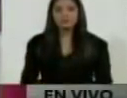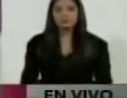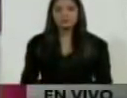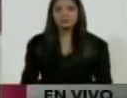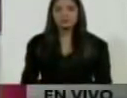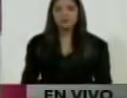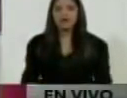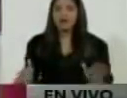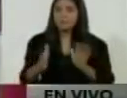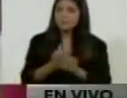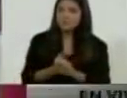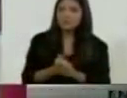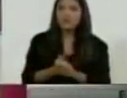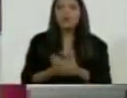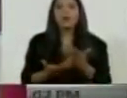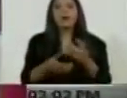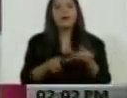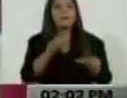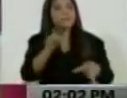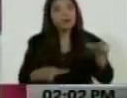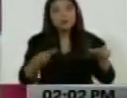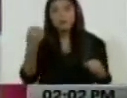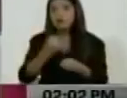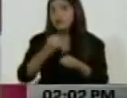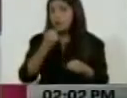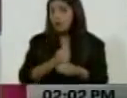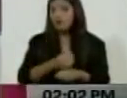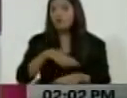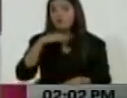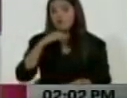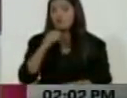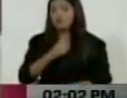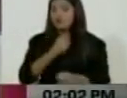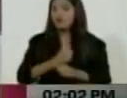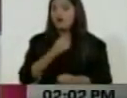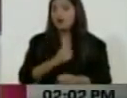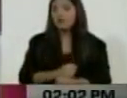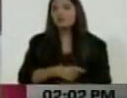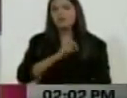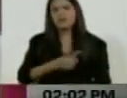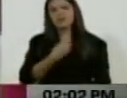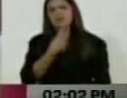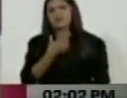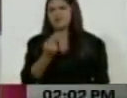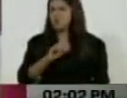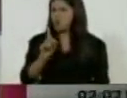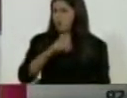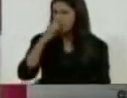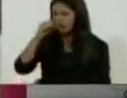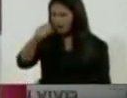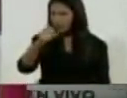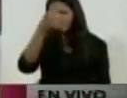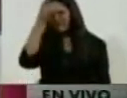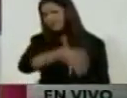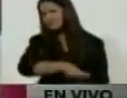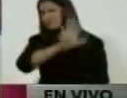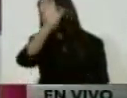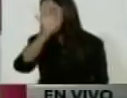amigos, gente muy trabajadora, que me decía, no, Maduro, deja el fastidio,